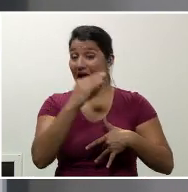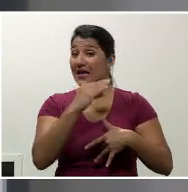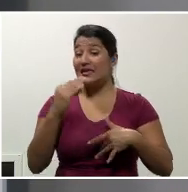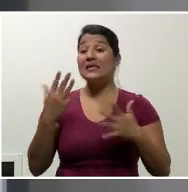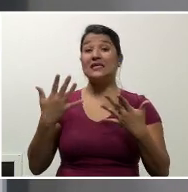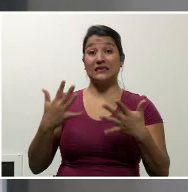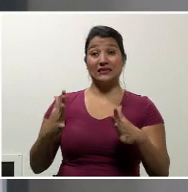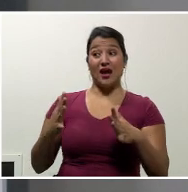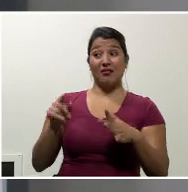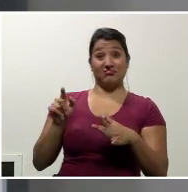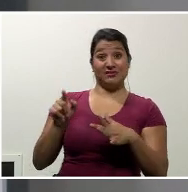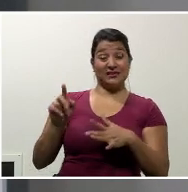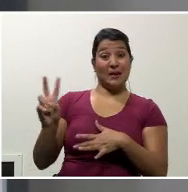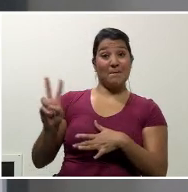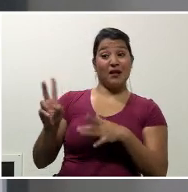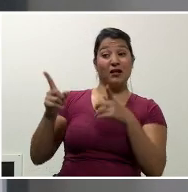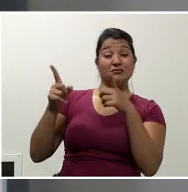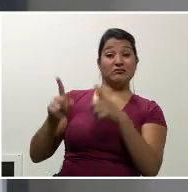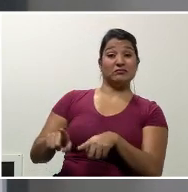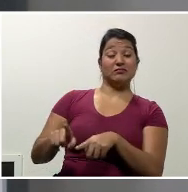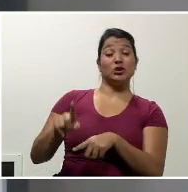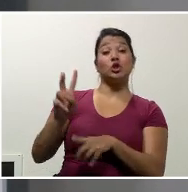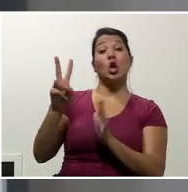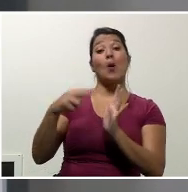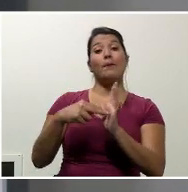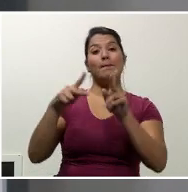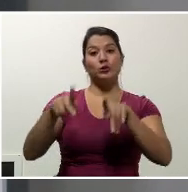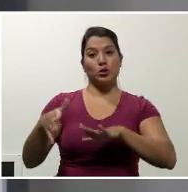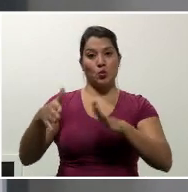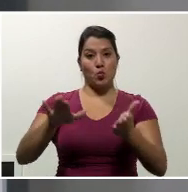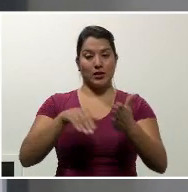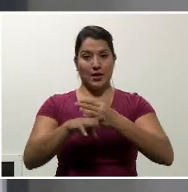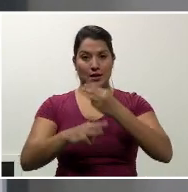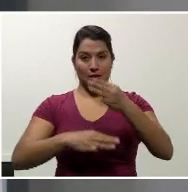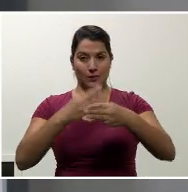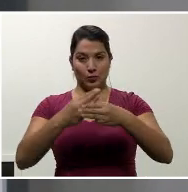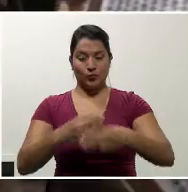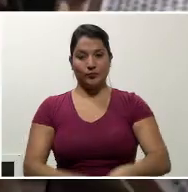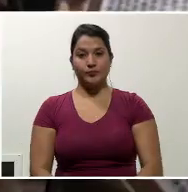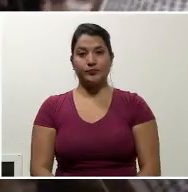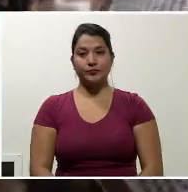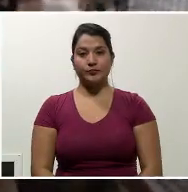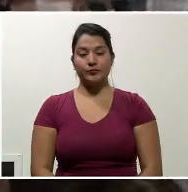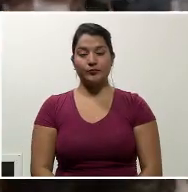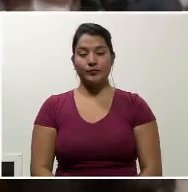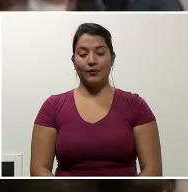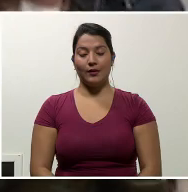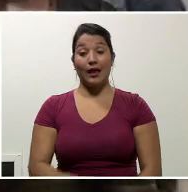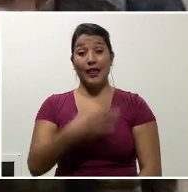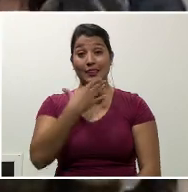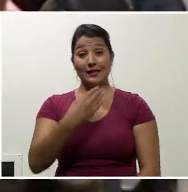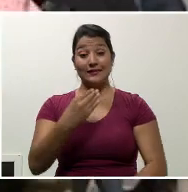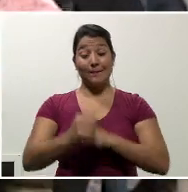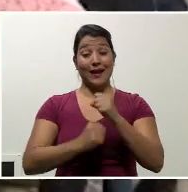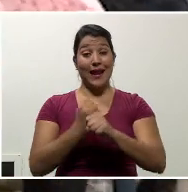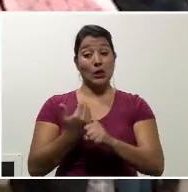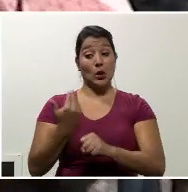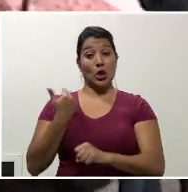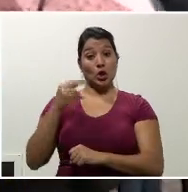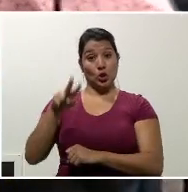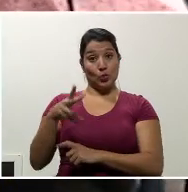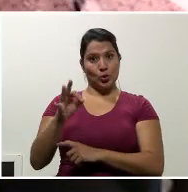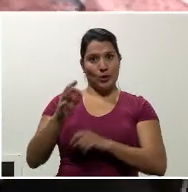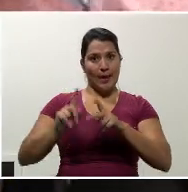más de 2.000 personas fallecidas en el mundo. En diciembre del 2019 se empiezan